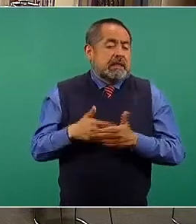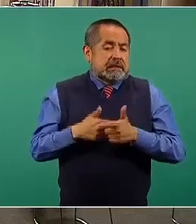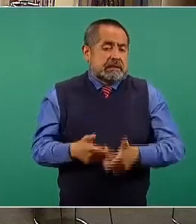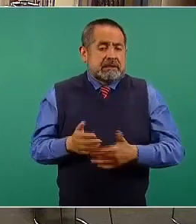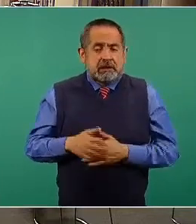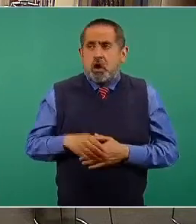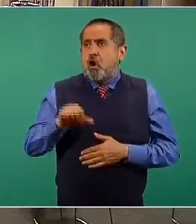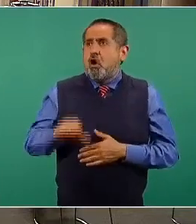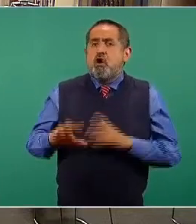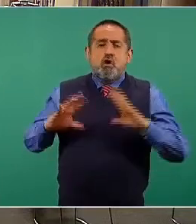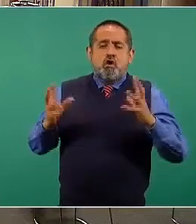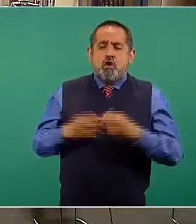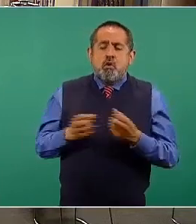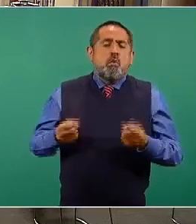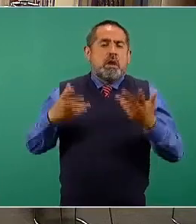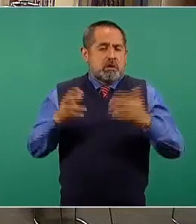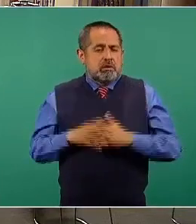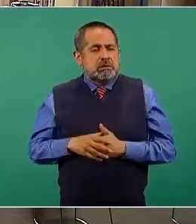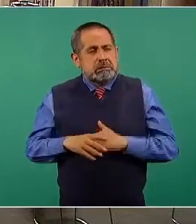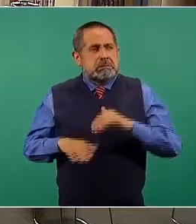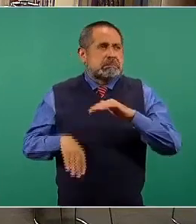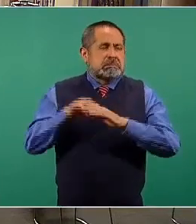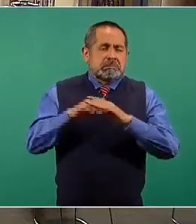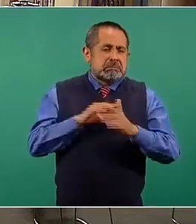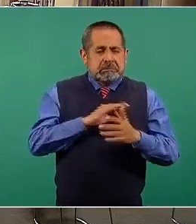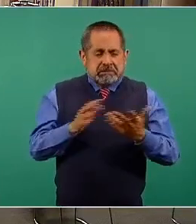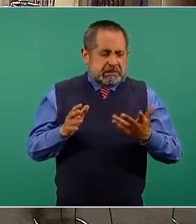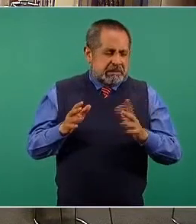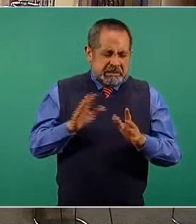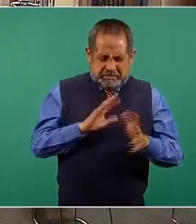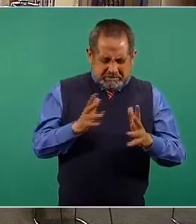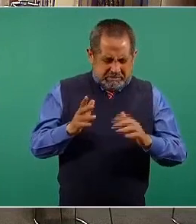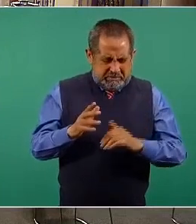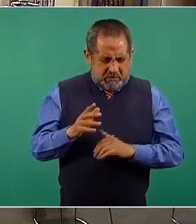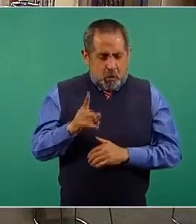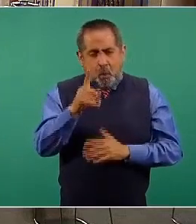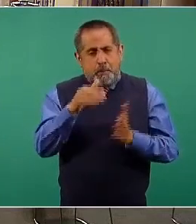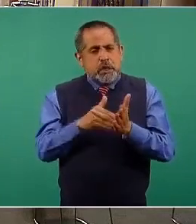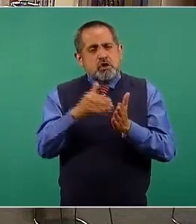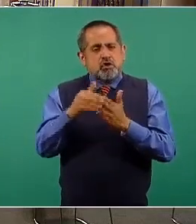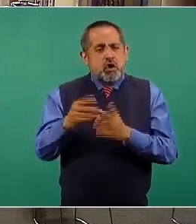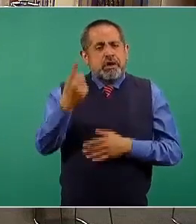al día de hoy nos habla ya de un acumulado de primeras dosis de